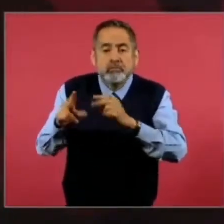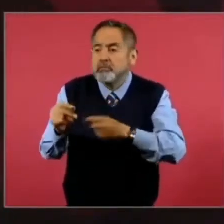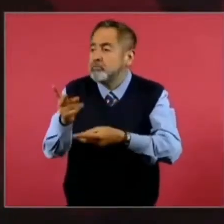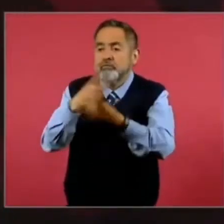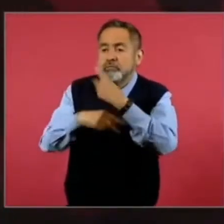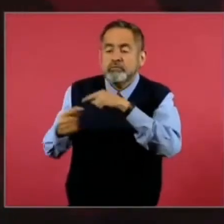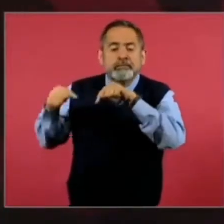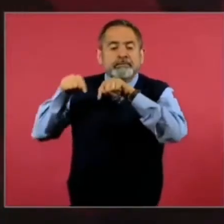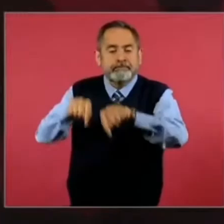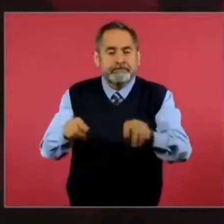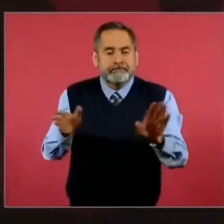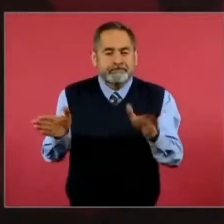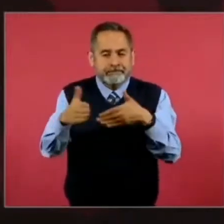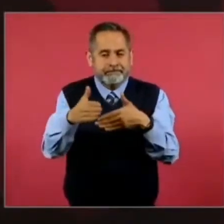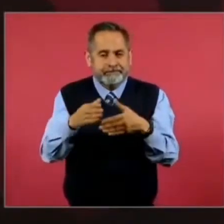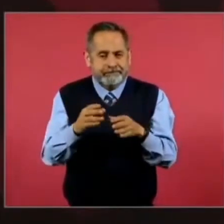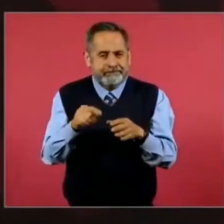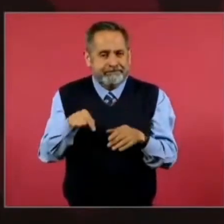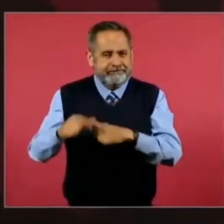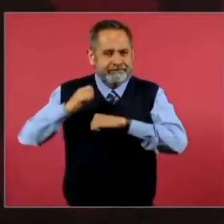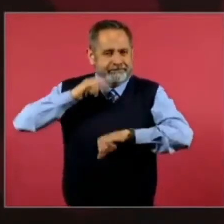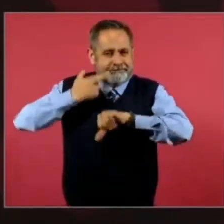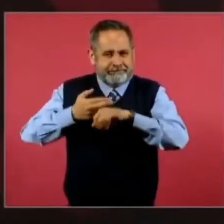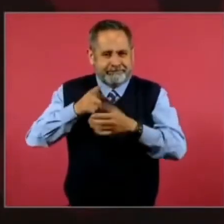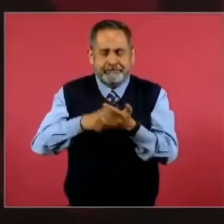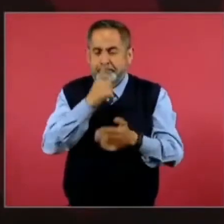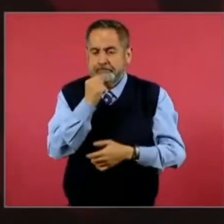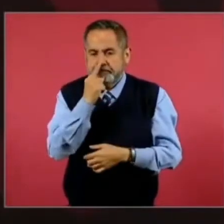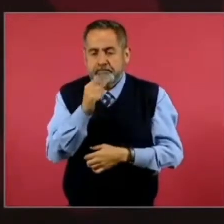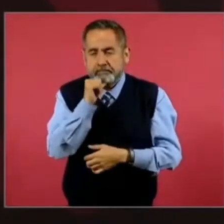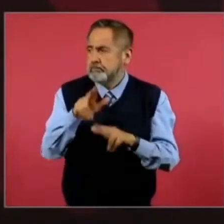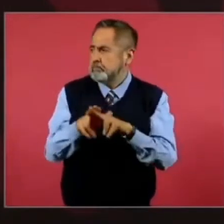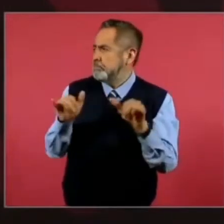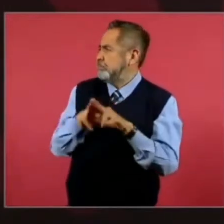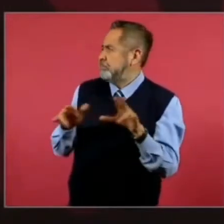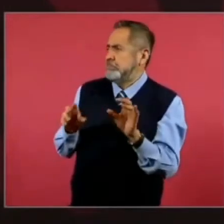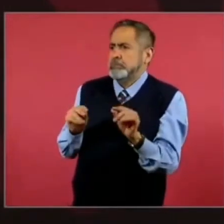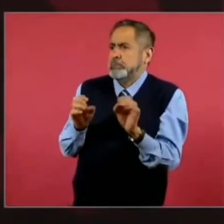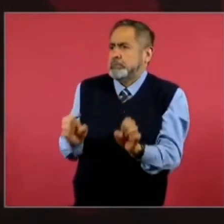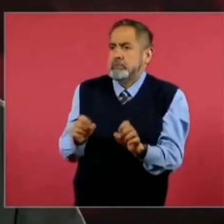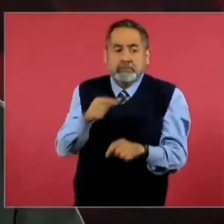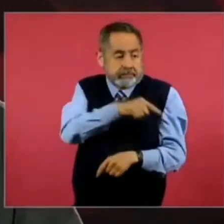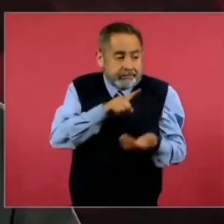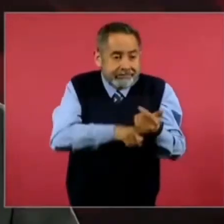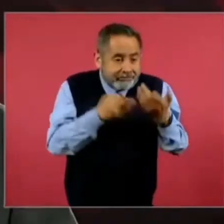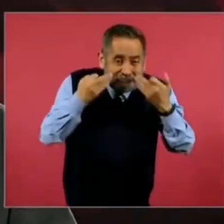llevados a la comandancia de la policía